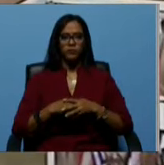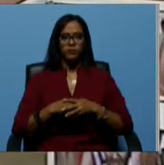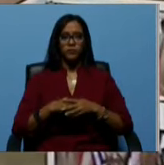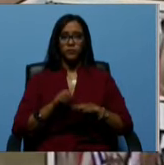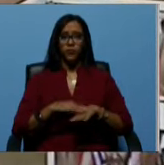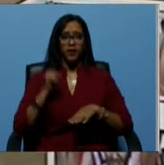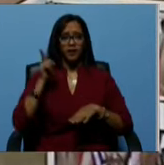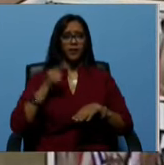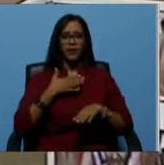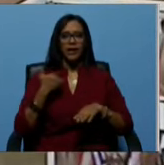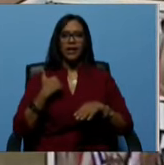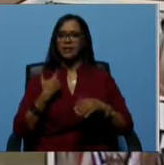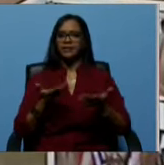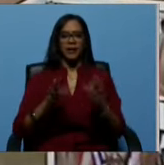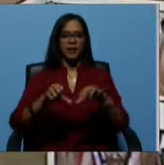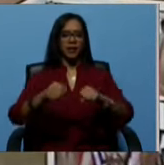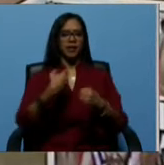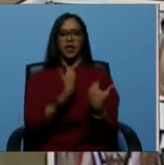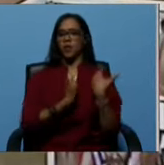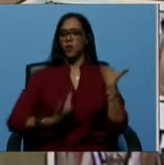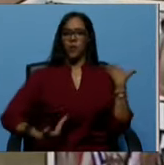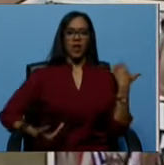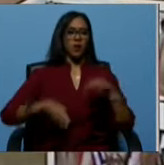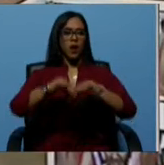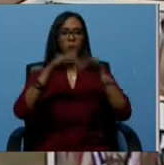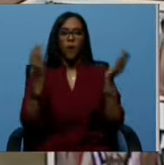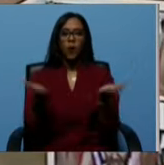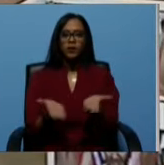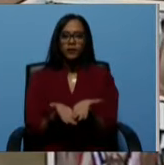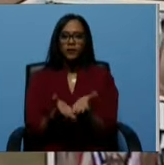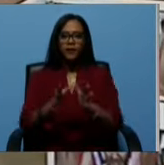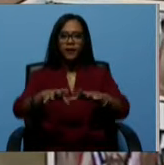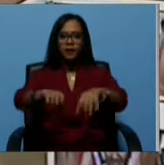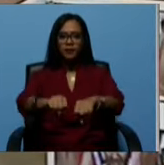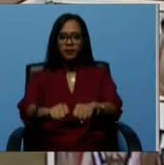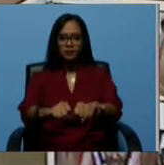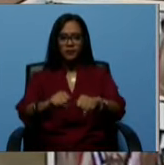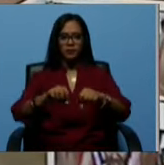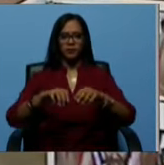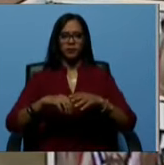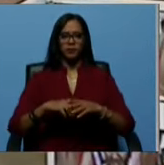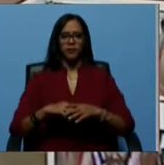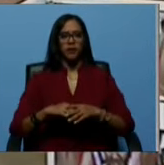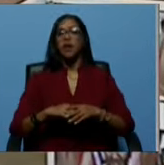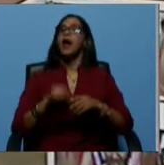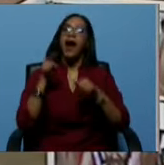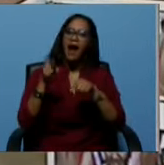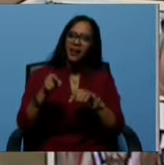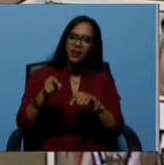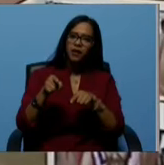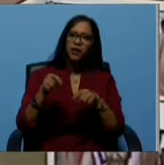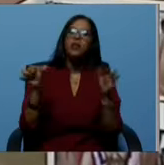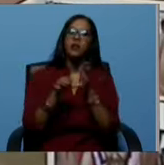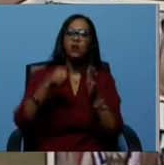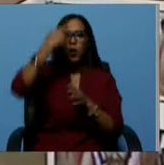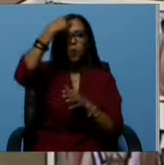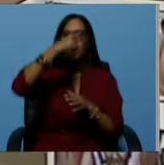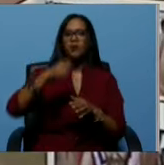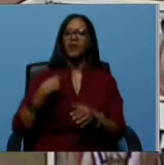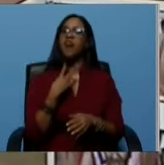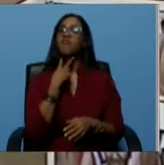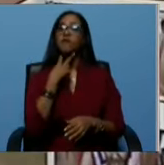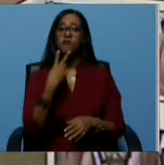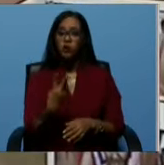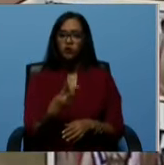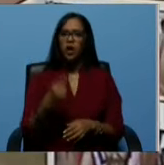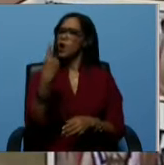Porque ellos quieren ser hegemónicos, los dueños del mundo, ¿ves? Los dueños del mundo. Ahí es donde los pueblos tienen que levantar la voz, no